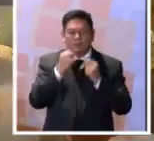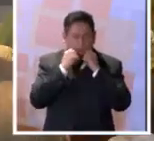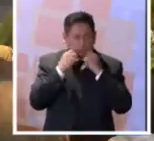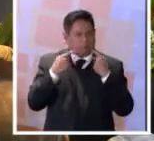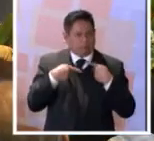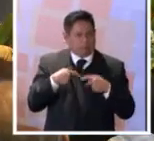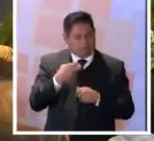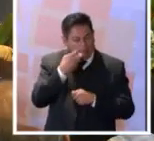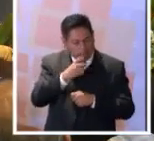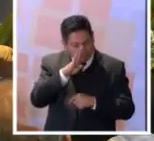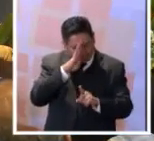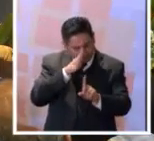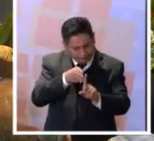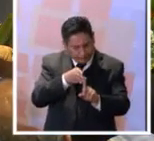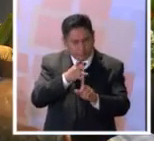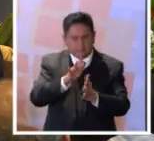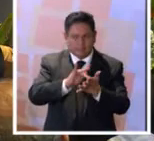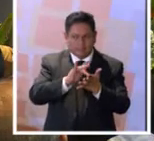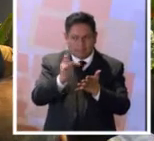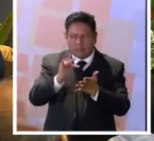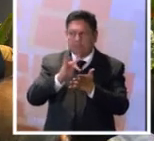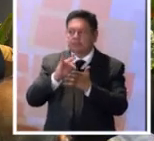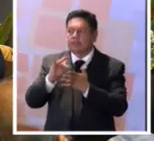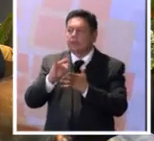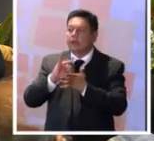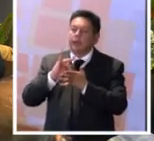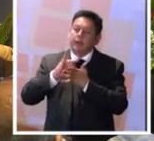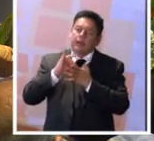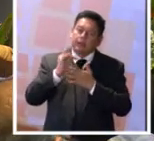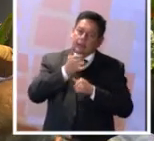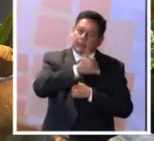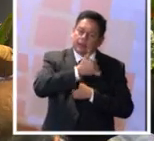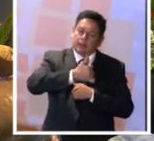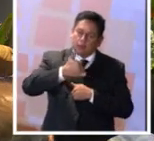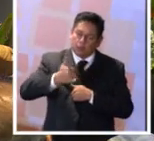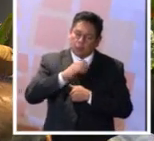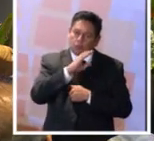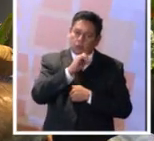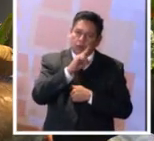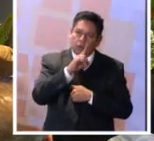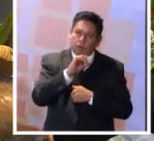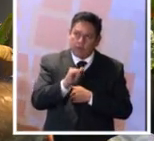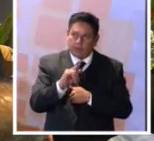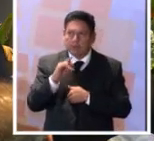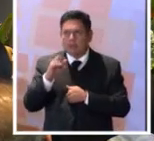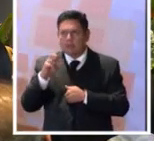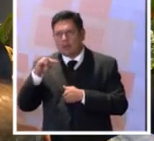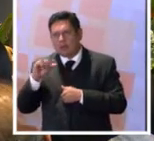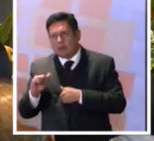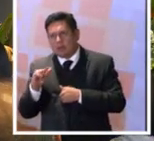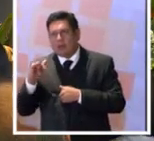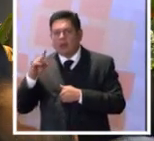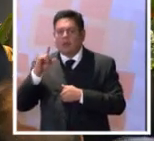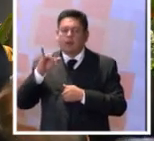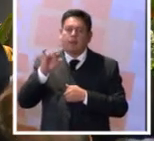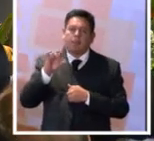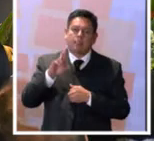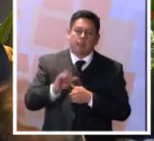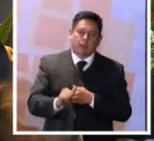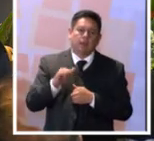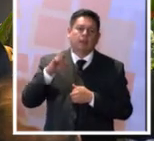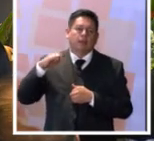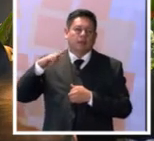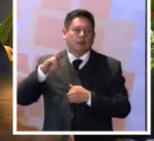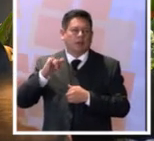contrario, muchísimas gracias. Gracias Claudia, Tatiana, Beatriz, Alejandra, Enrique, por estas ideas